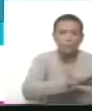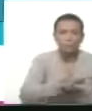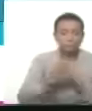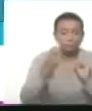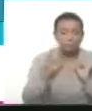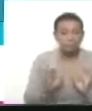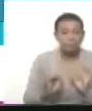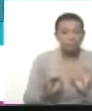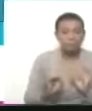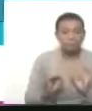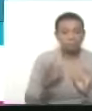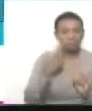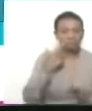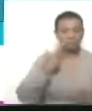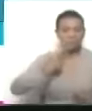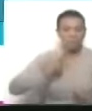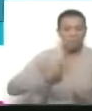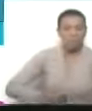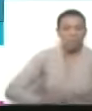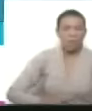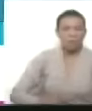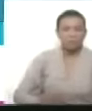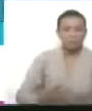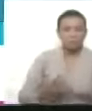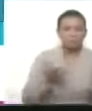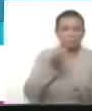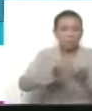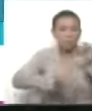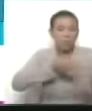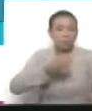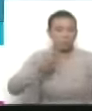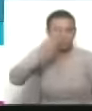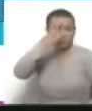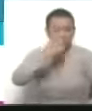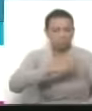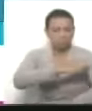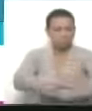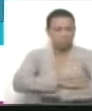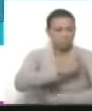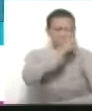escalada belicista en estas declaraciones pretendiendo